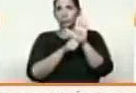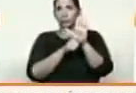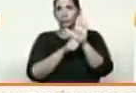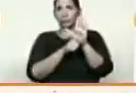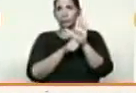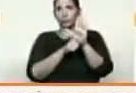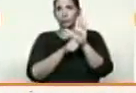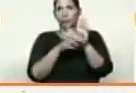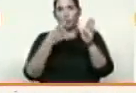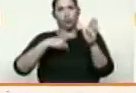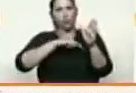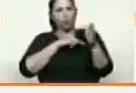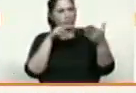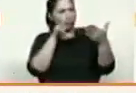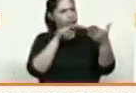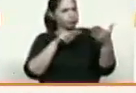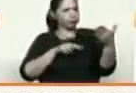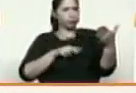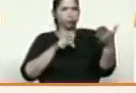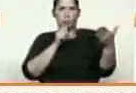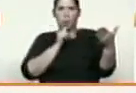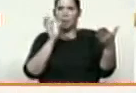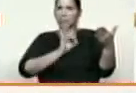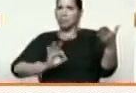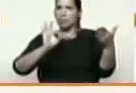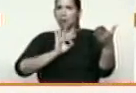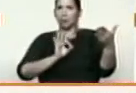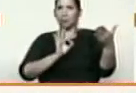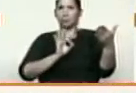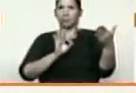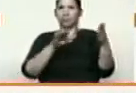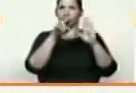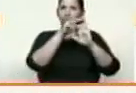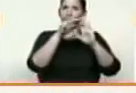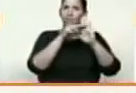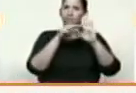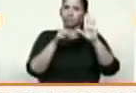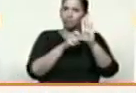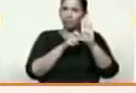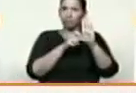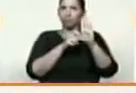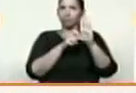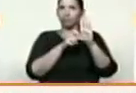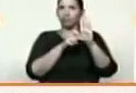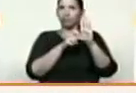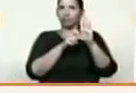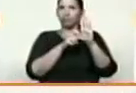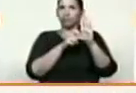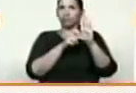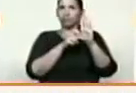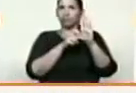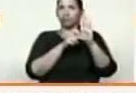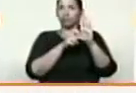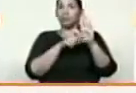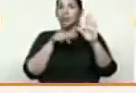que no encontramos las normas aplicables en estos